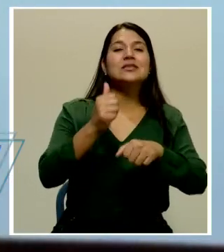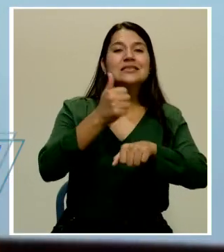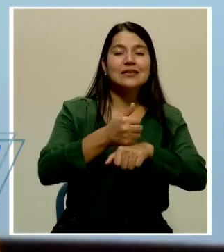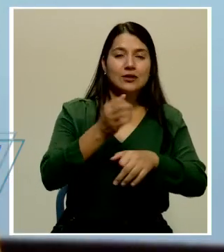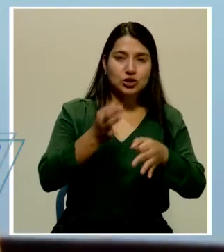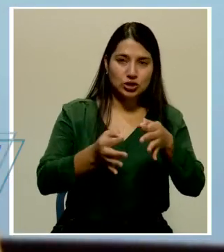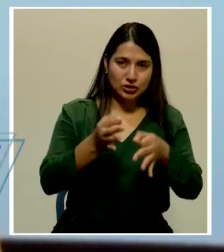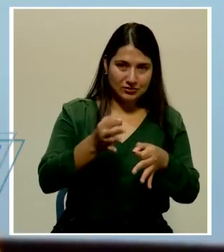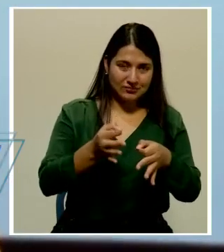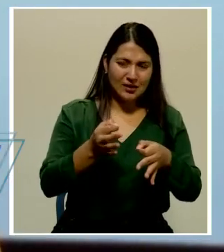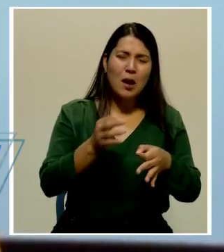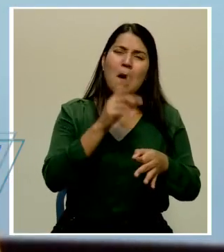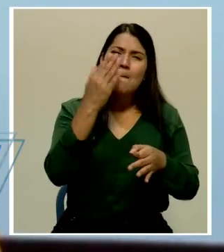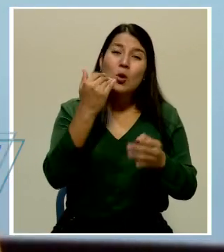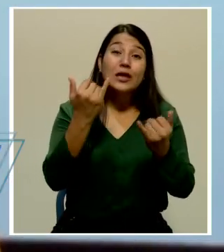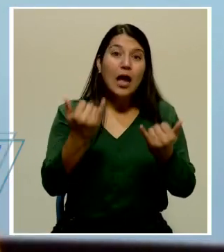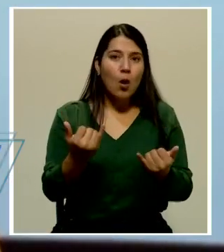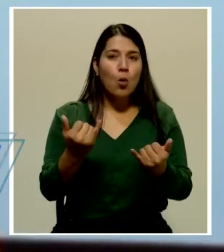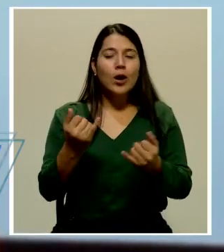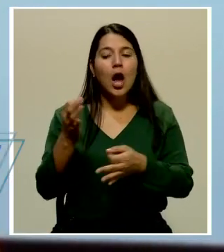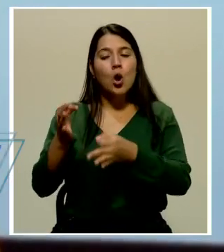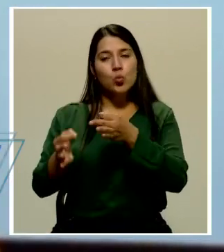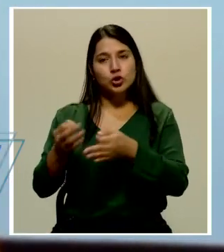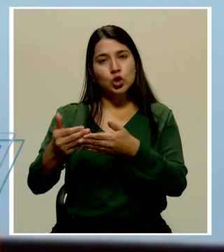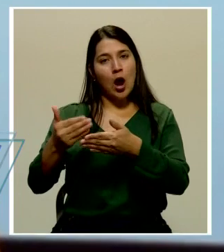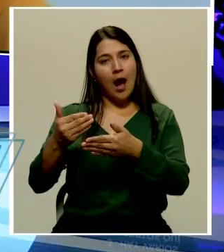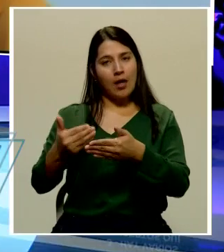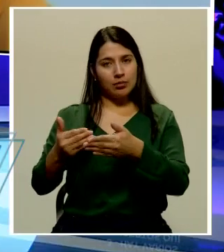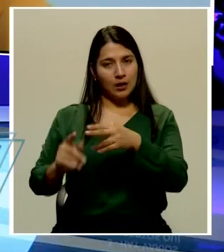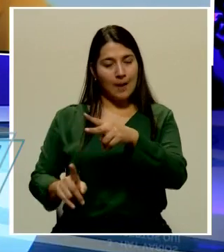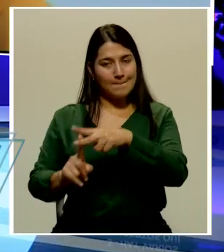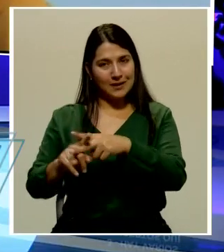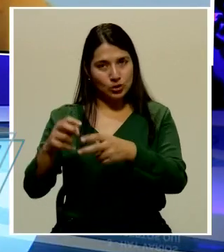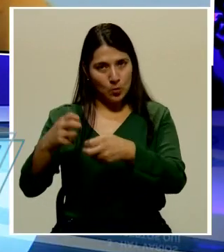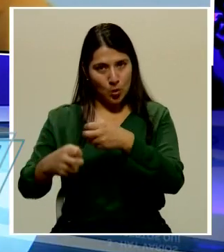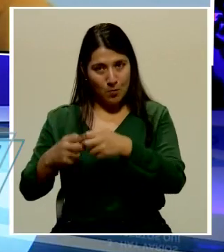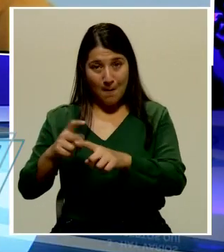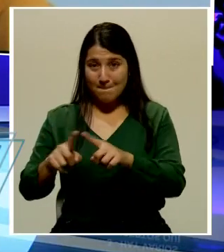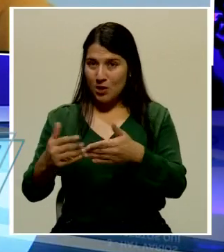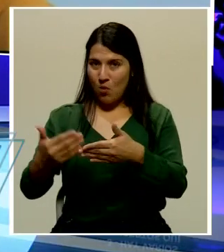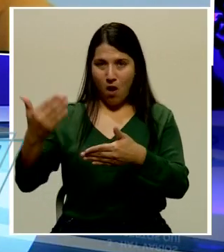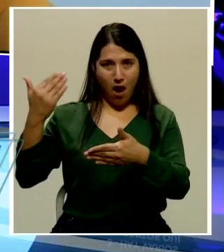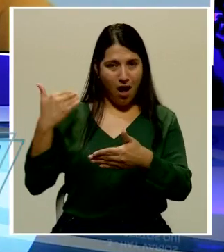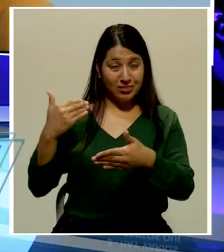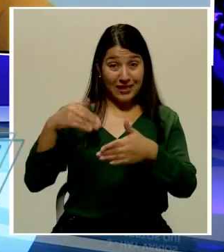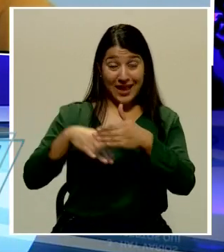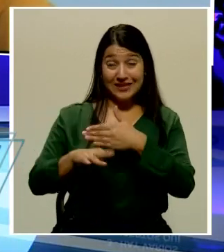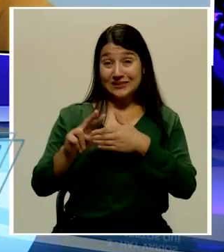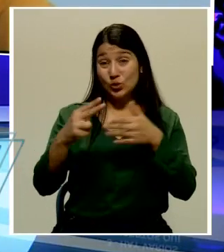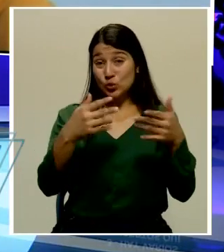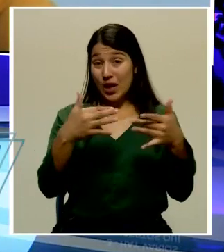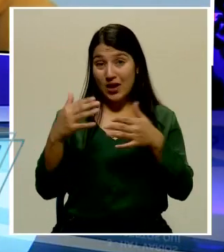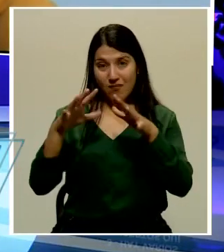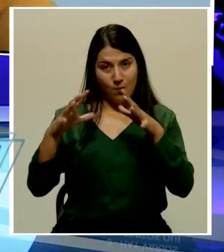antes del conflicto, que la normativa exista antes del conflicto, y todo eso no ocurría en la Segunda Guerra Mundial.